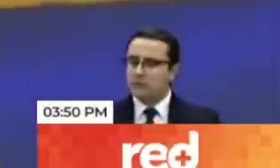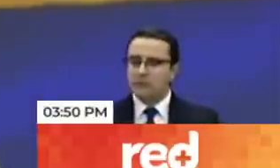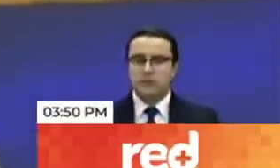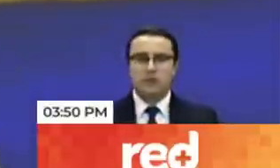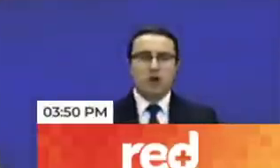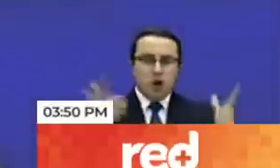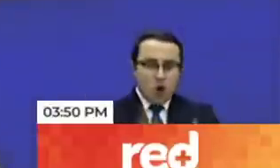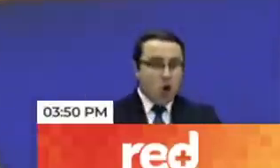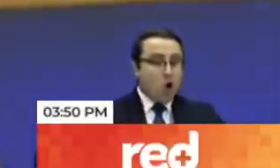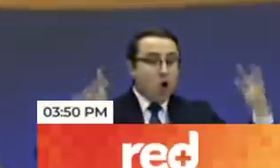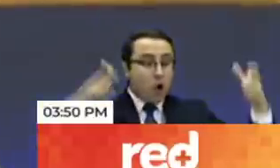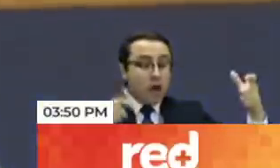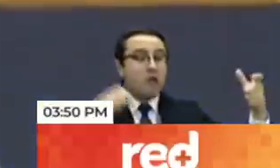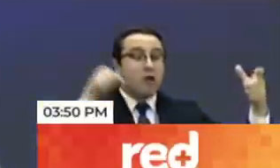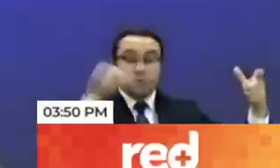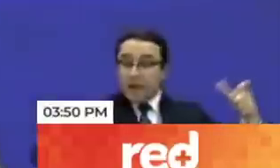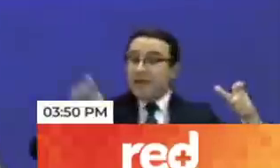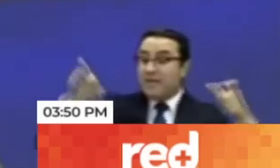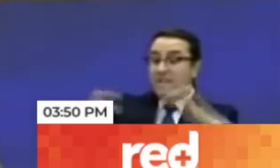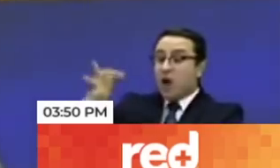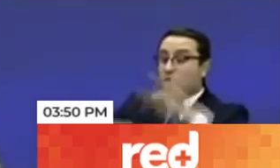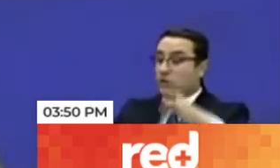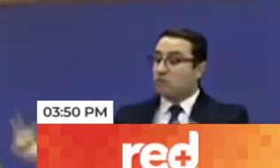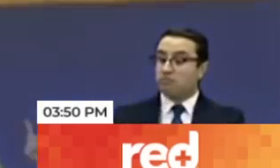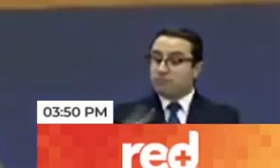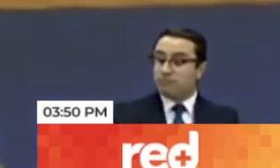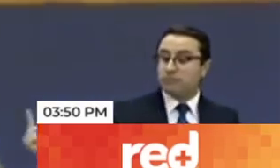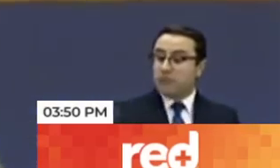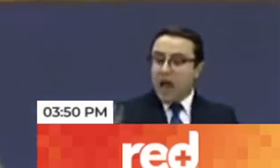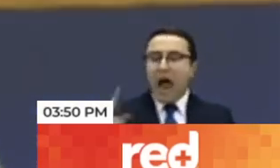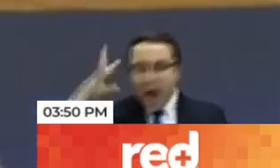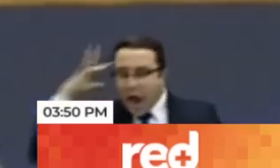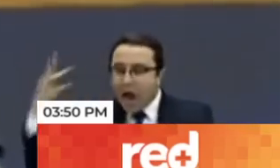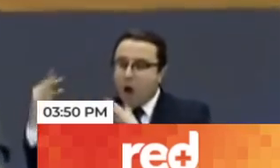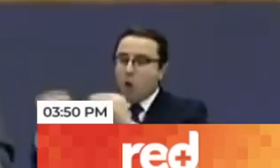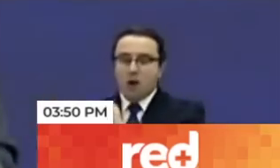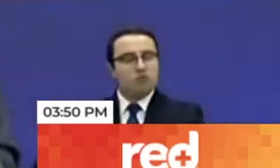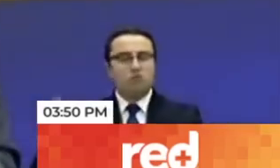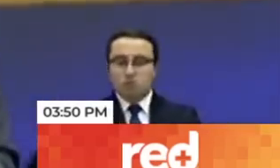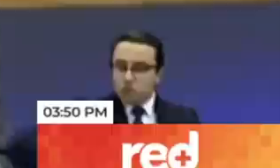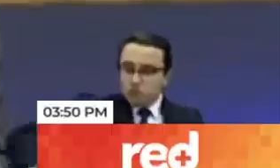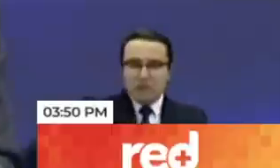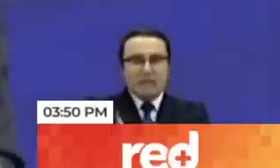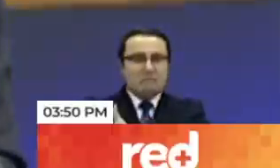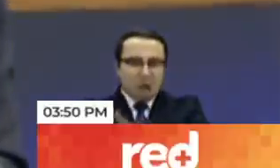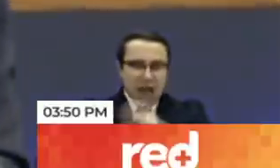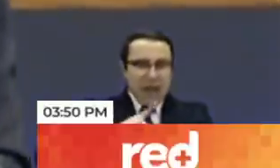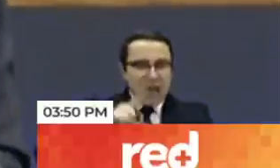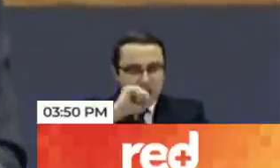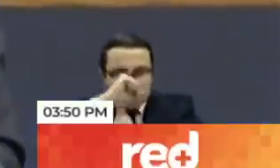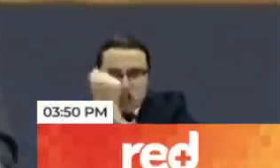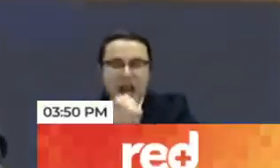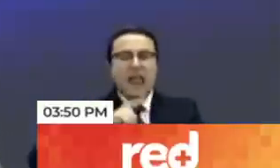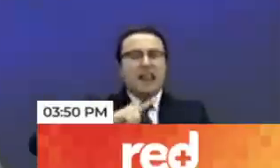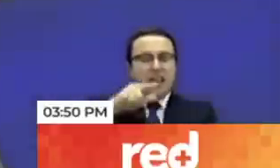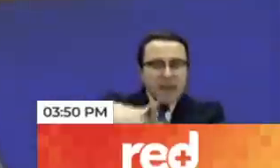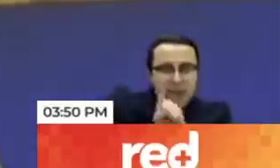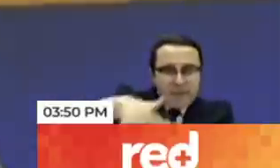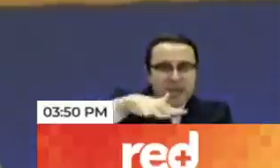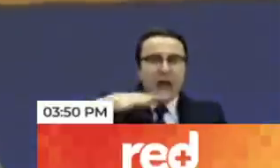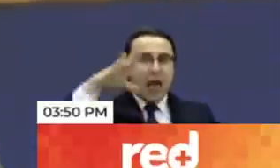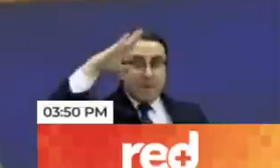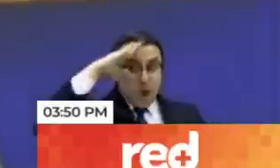de sometimiento a la justicia si siguen asesinando líderes sociales, ambientales y policiales.